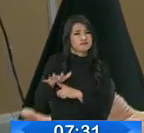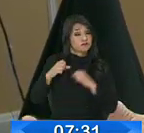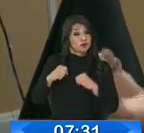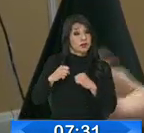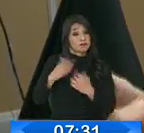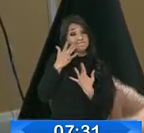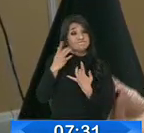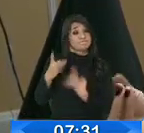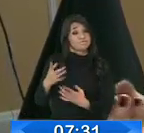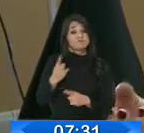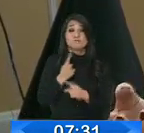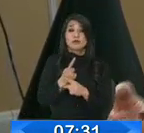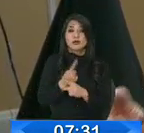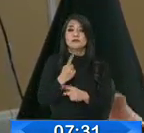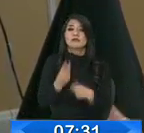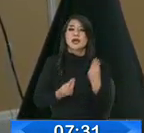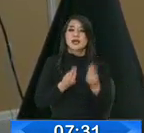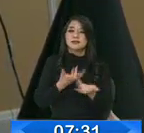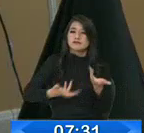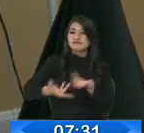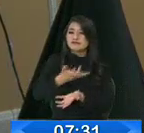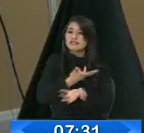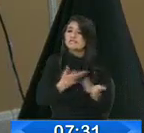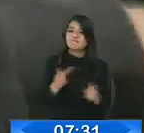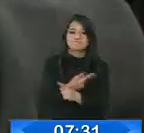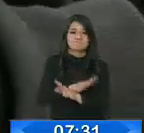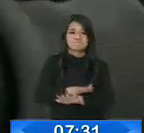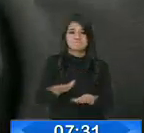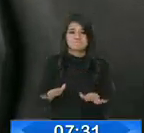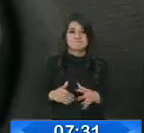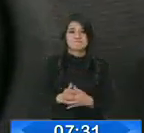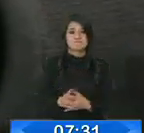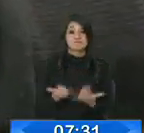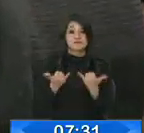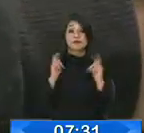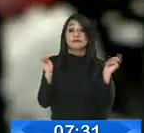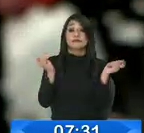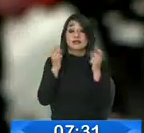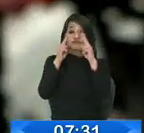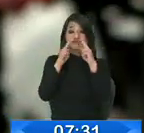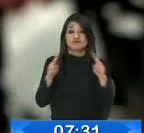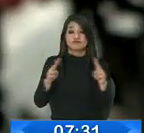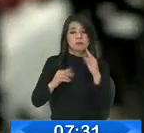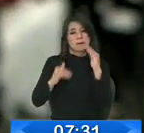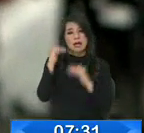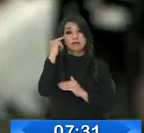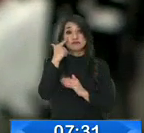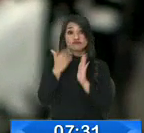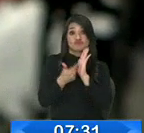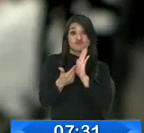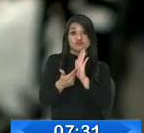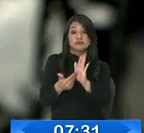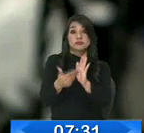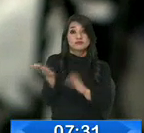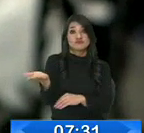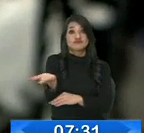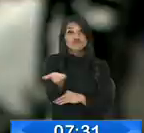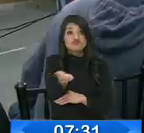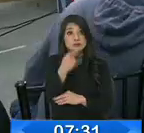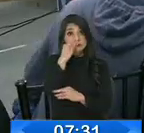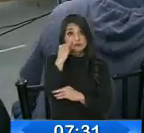y esto provoca una convivencia violenta. En época de fiestas es donde más se evidencia la mendicidad de